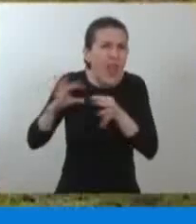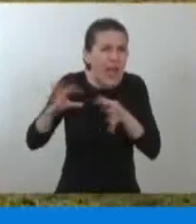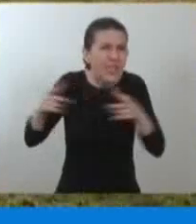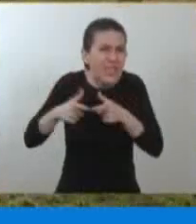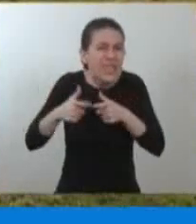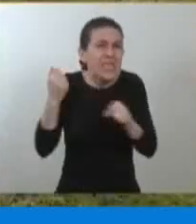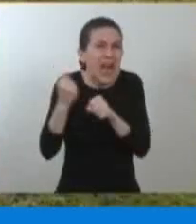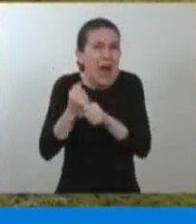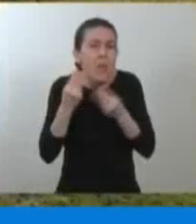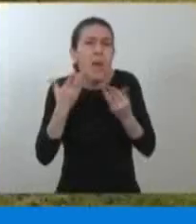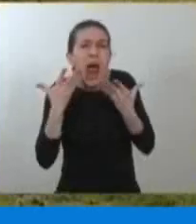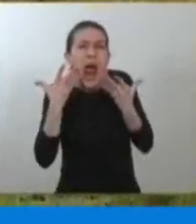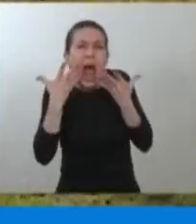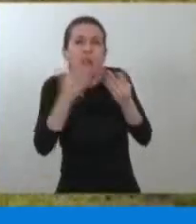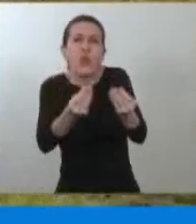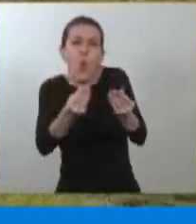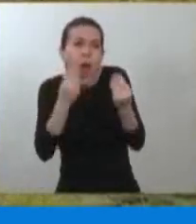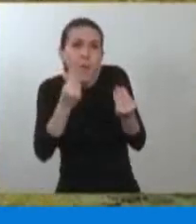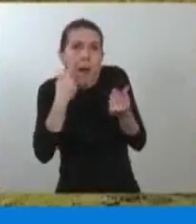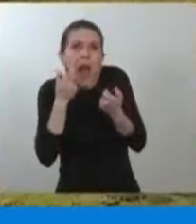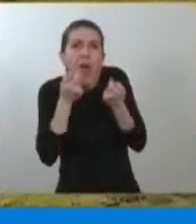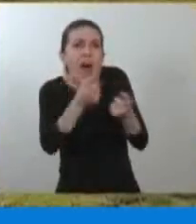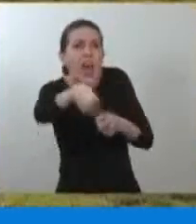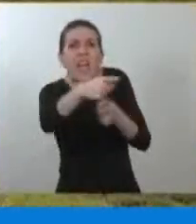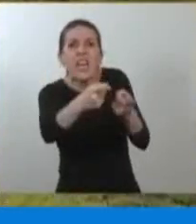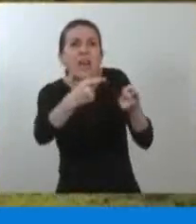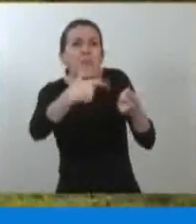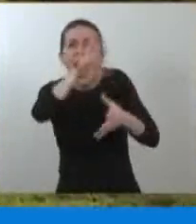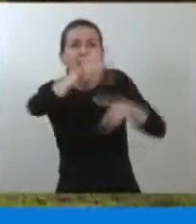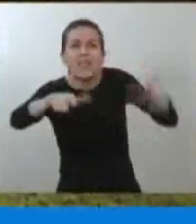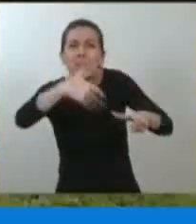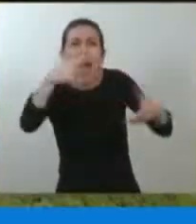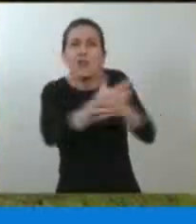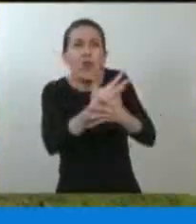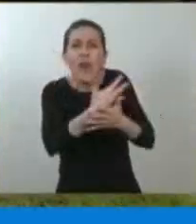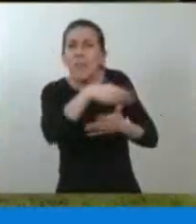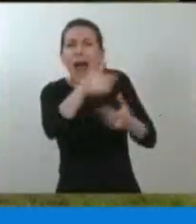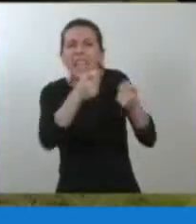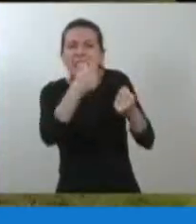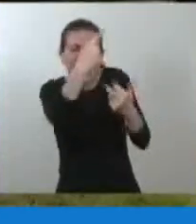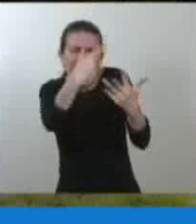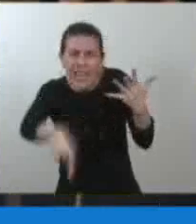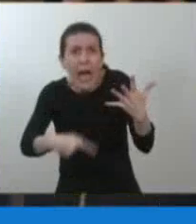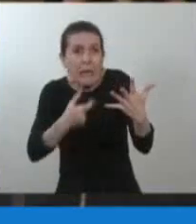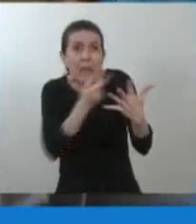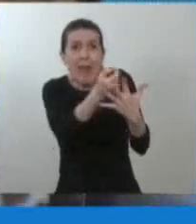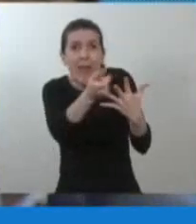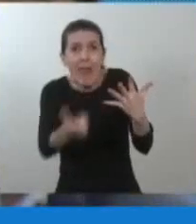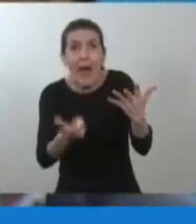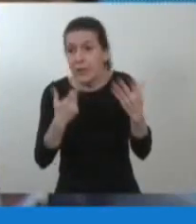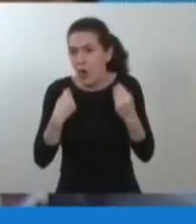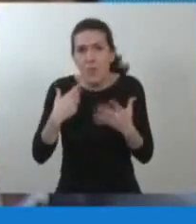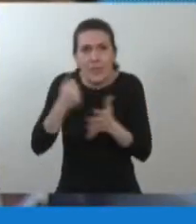ayudar a cubrir las necesidades de los que más necesitan y quienes se dejen tentar